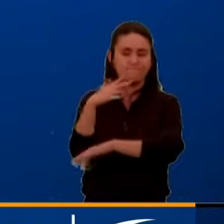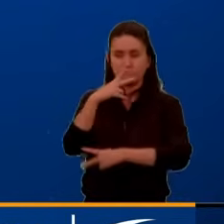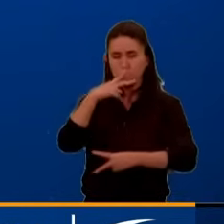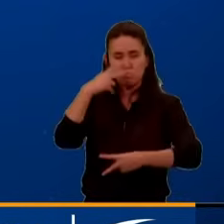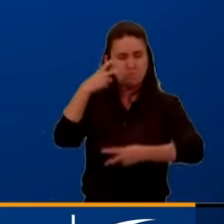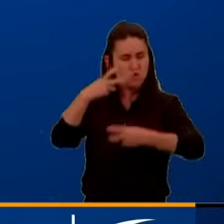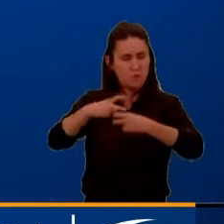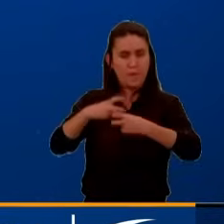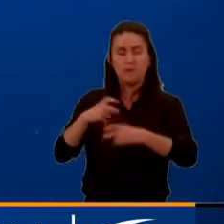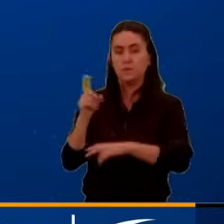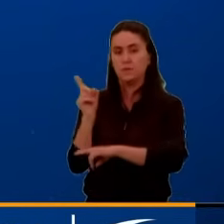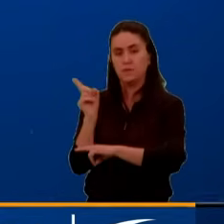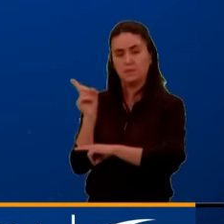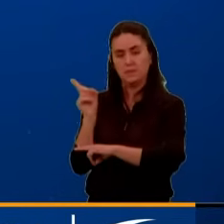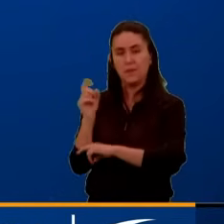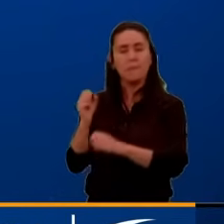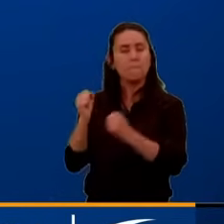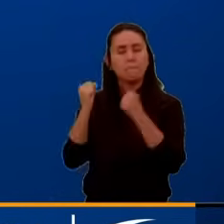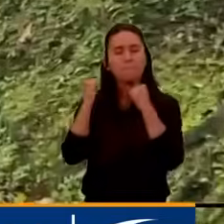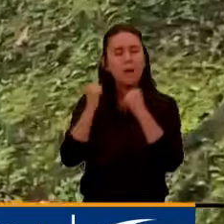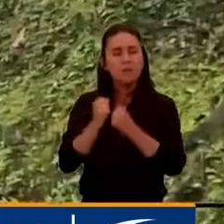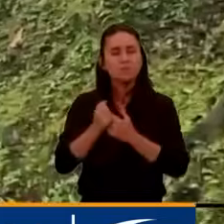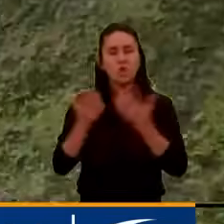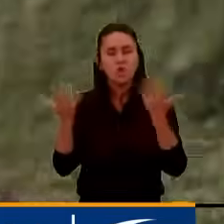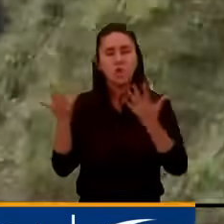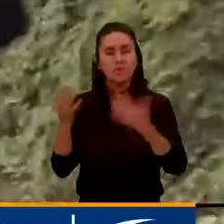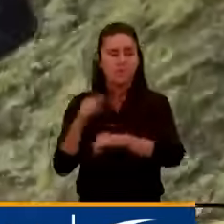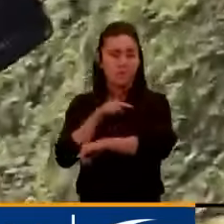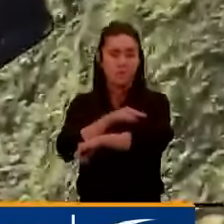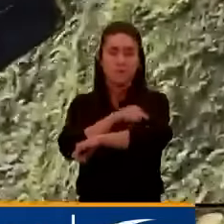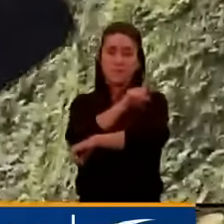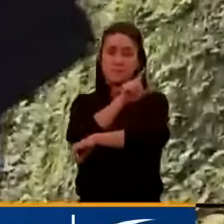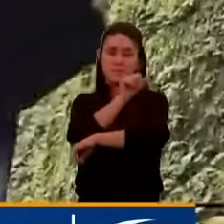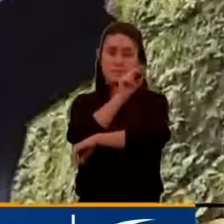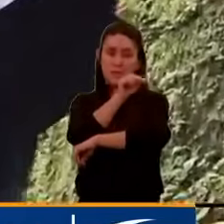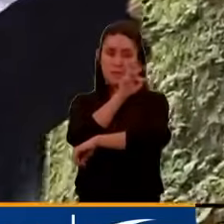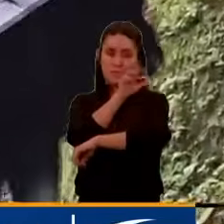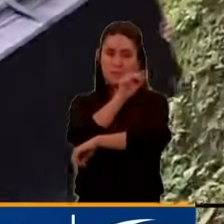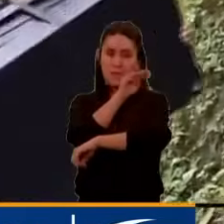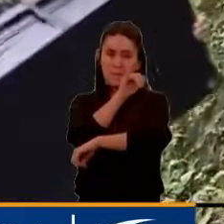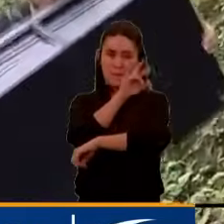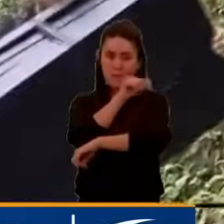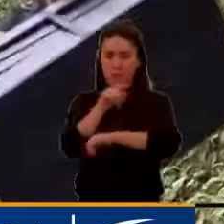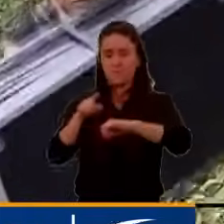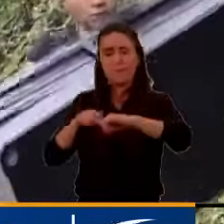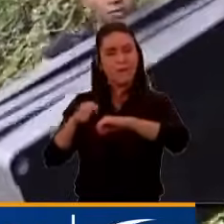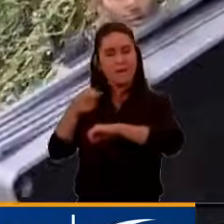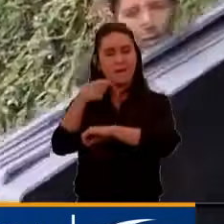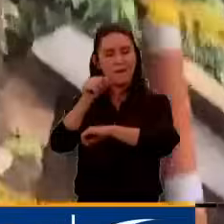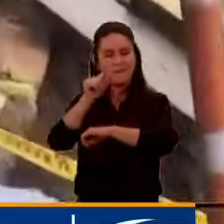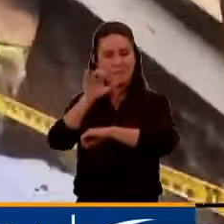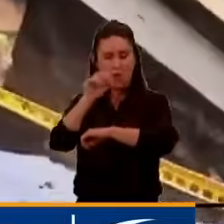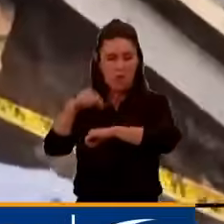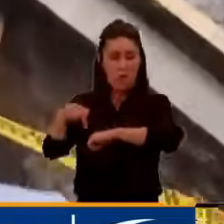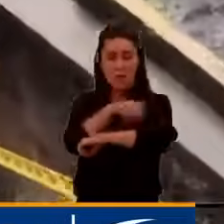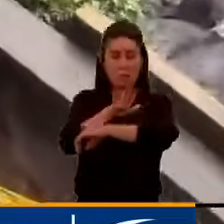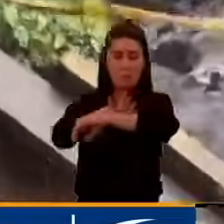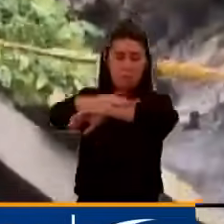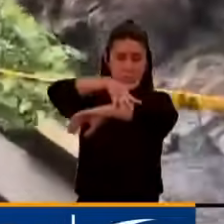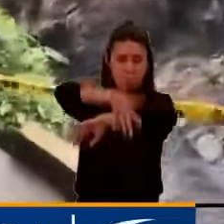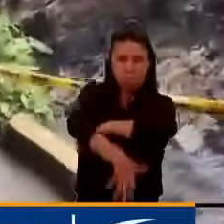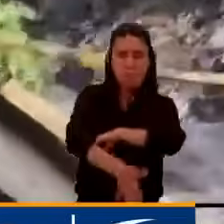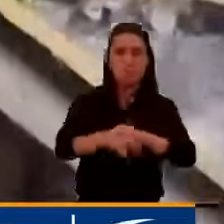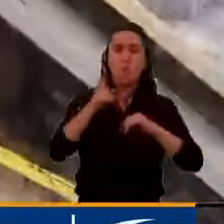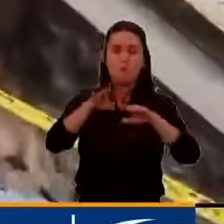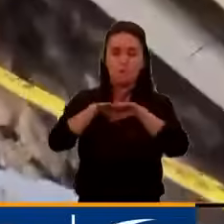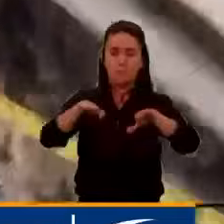nacional, especialmente entre los municipios de Santa María y San Luis de Gaceno. Allí, finalizando mayo, se había registrado pérdida de banca,